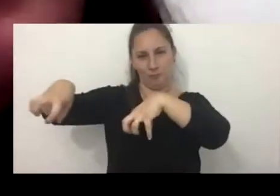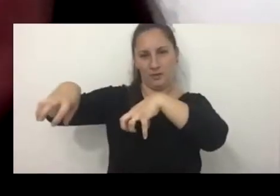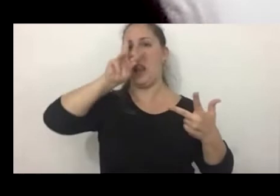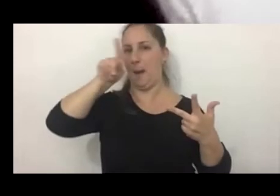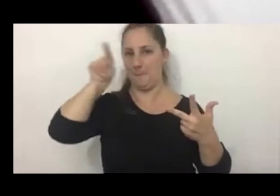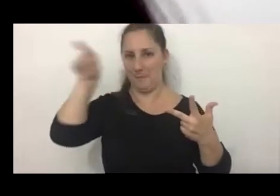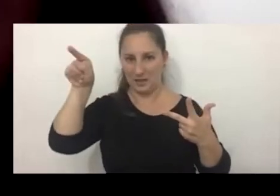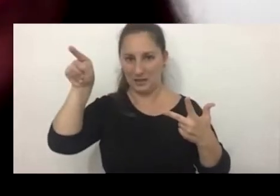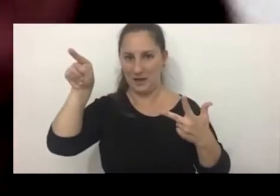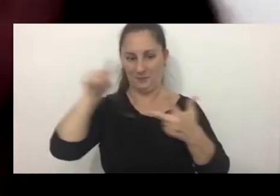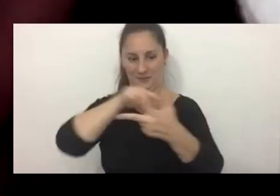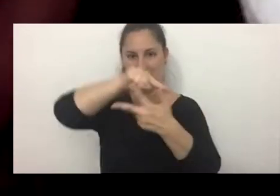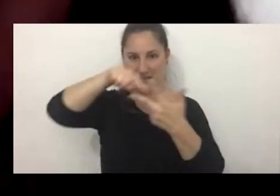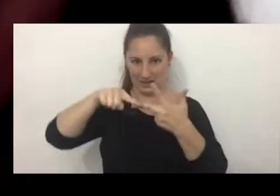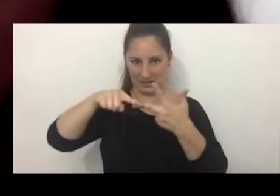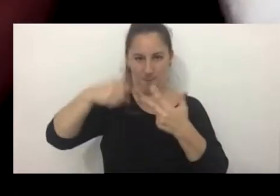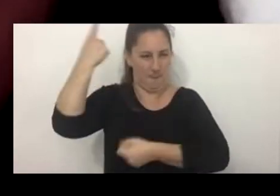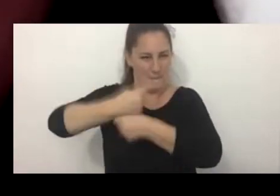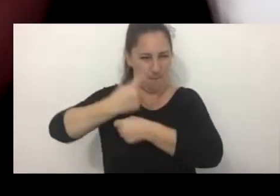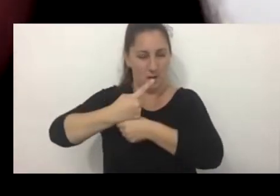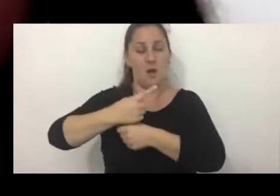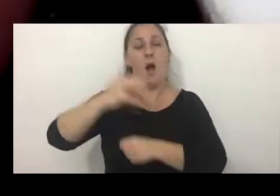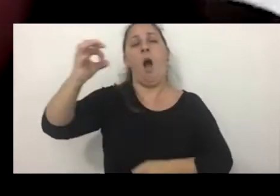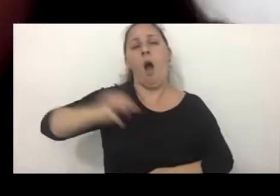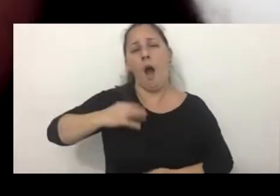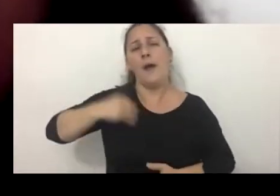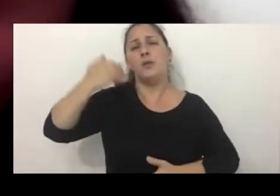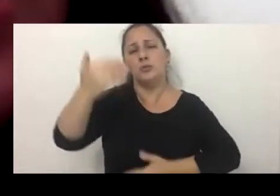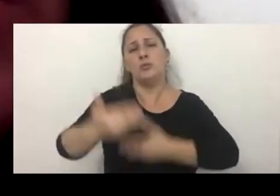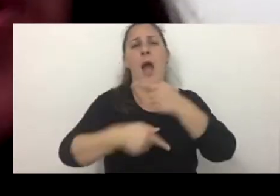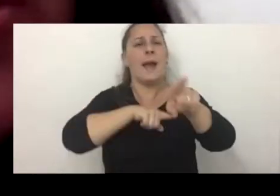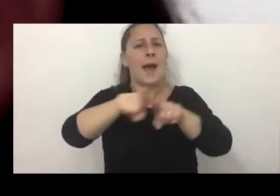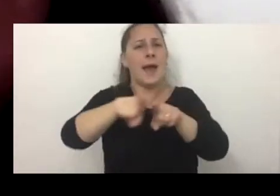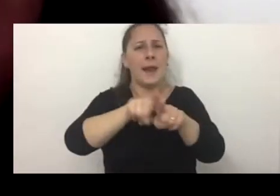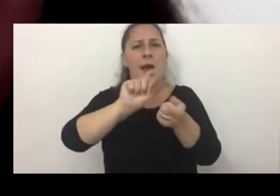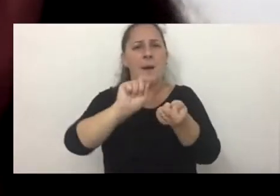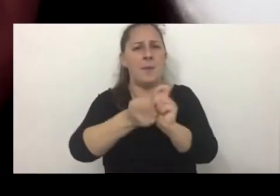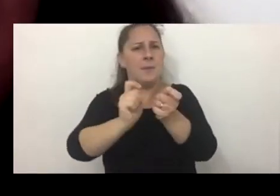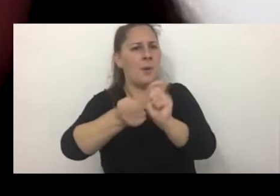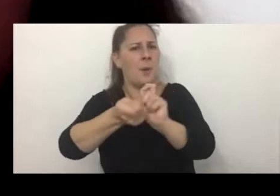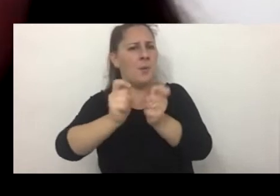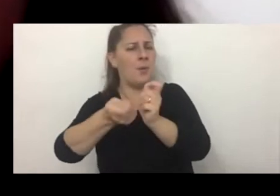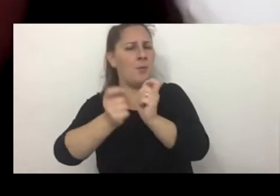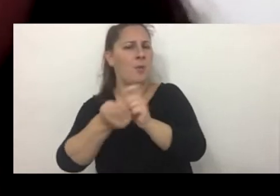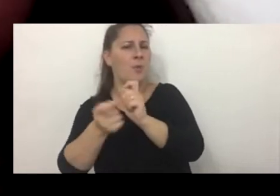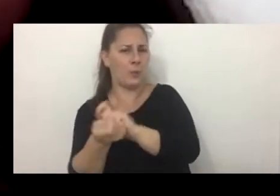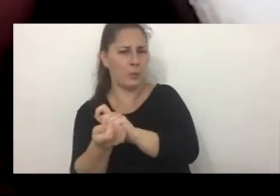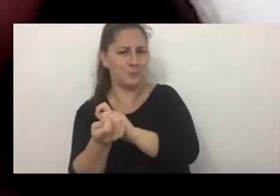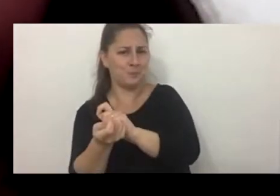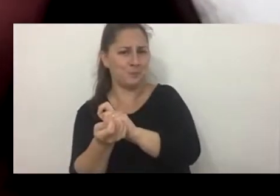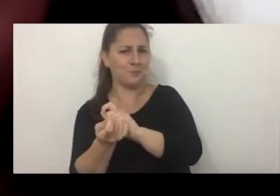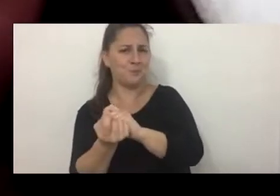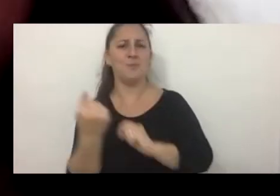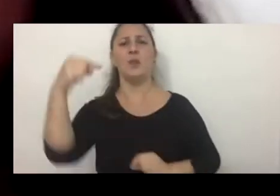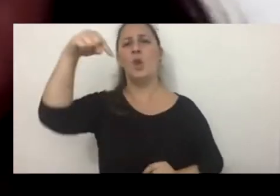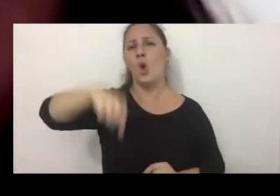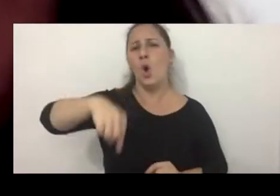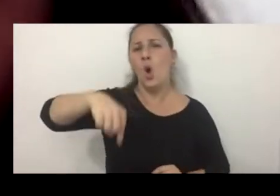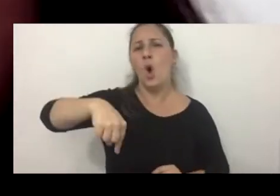primer escuela de parteras, que al principio estaba absorbida o dentro de la escuela de